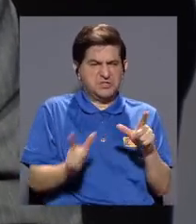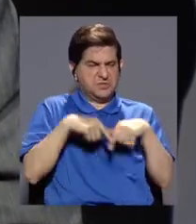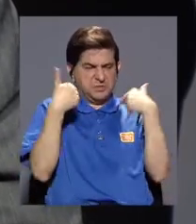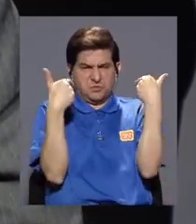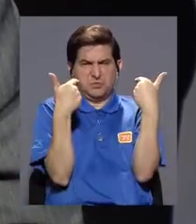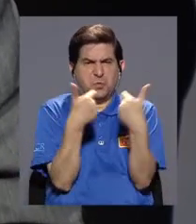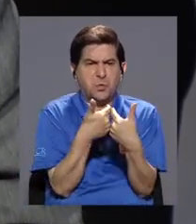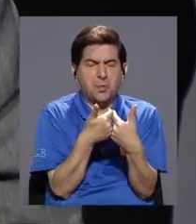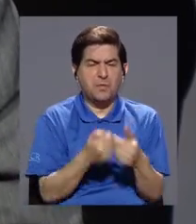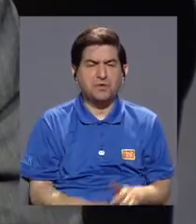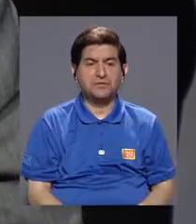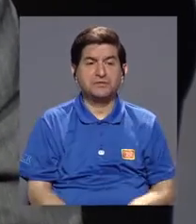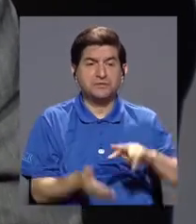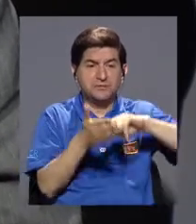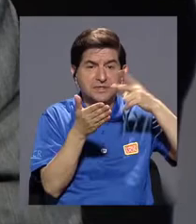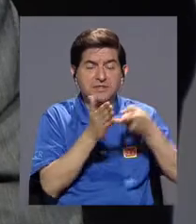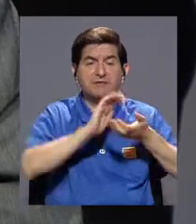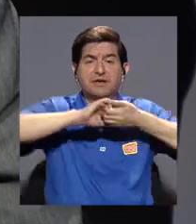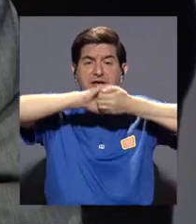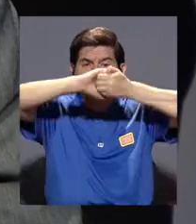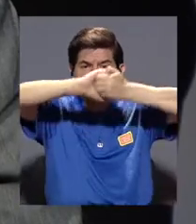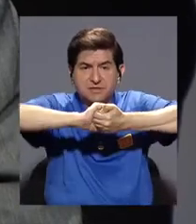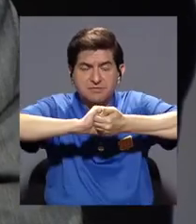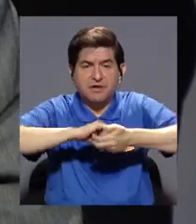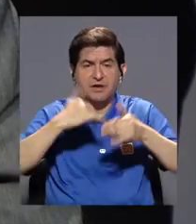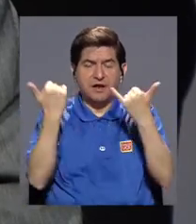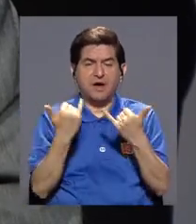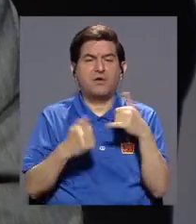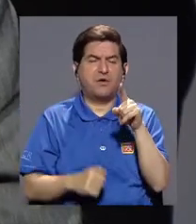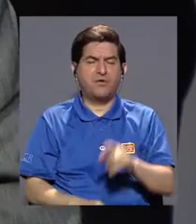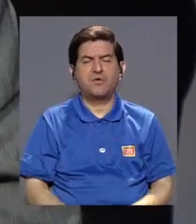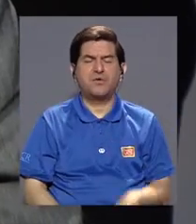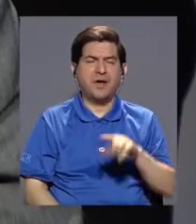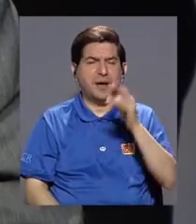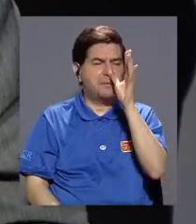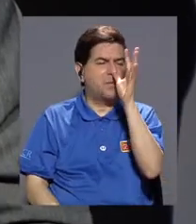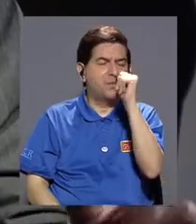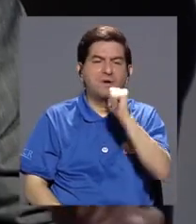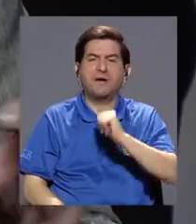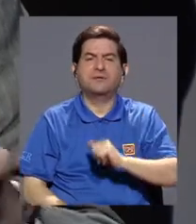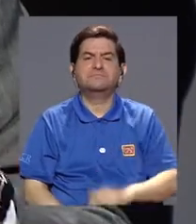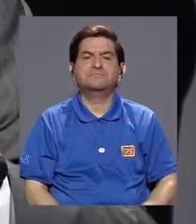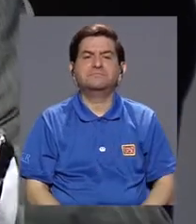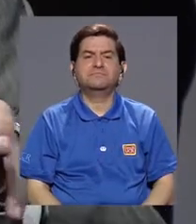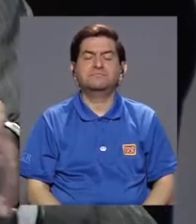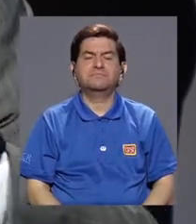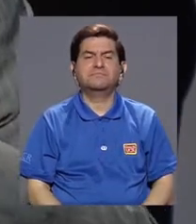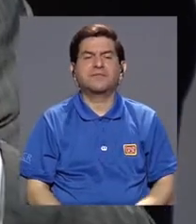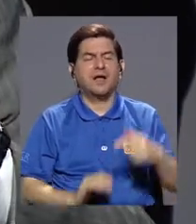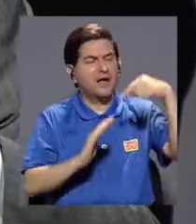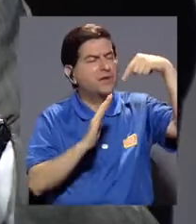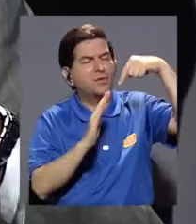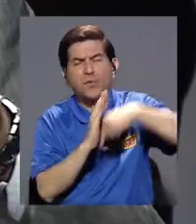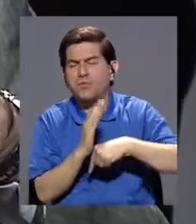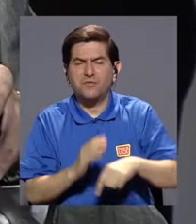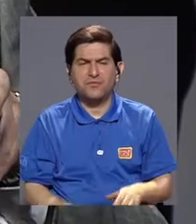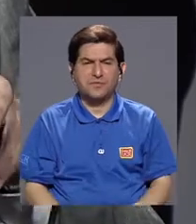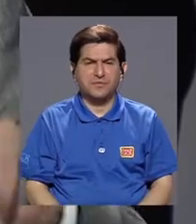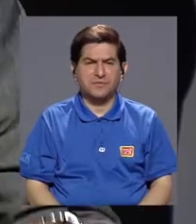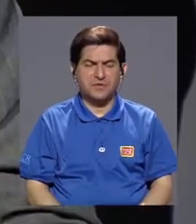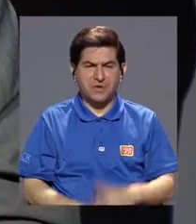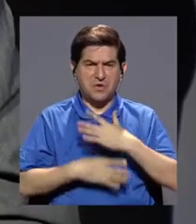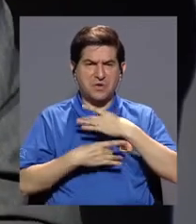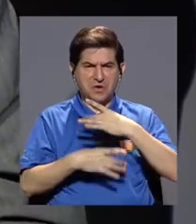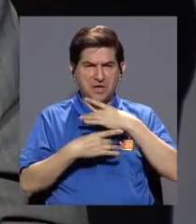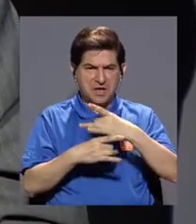sectoriales que convirtieron la solidaridad en una mueca y en una burla, porque en el fondo el peso de los